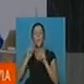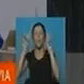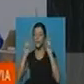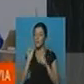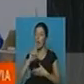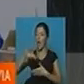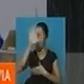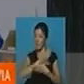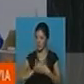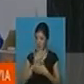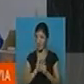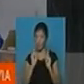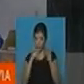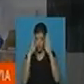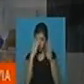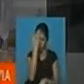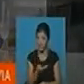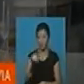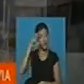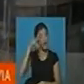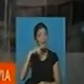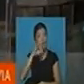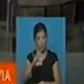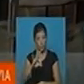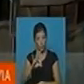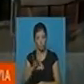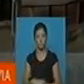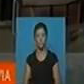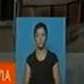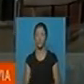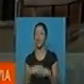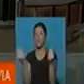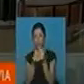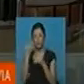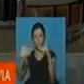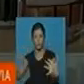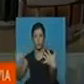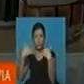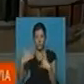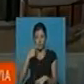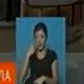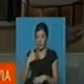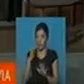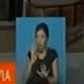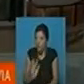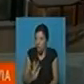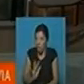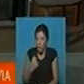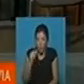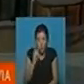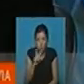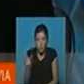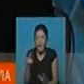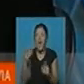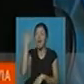particular por Evo Morales. Mm. De modo que hubo, digamos, gran público y interés que a mí realmente me sorprendió. El